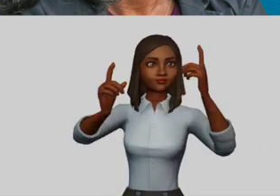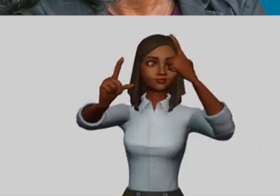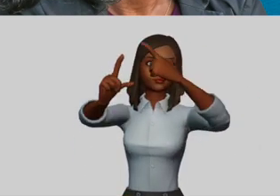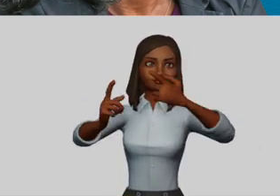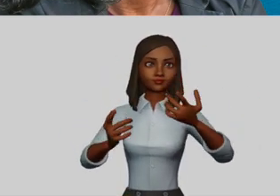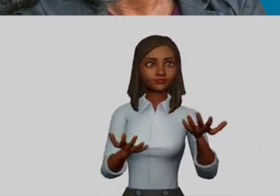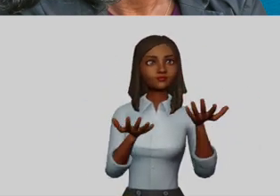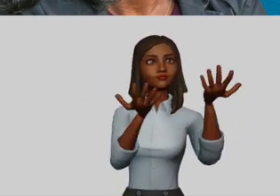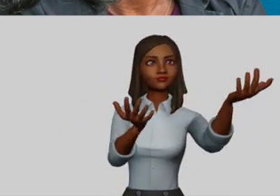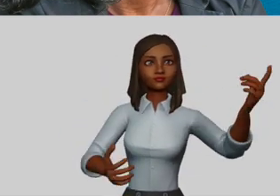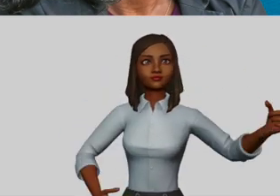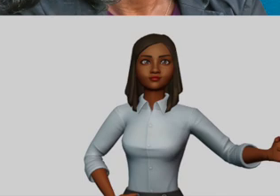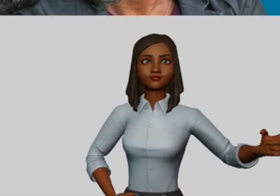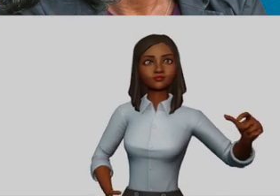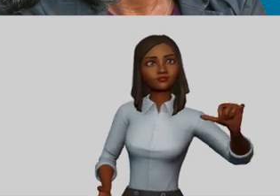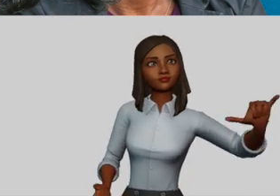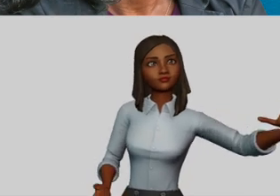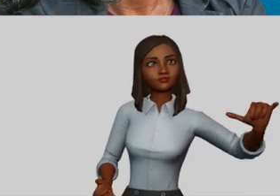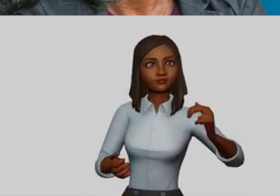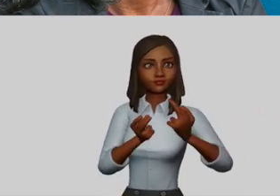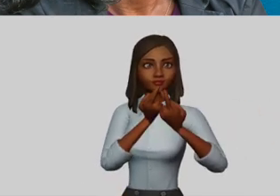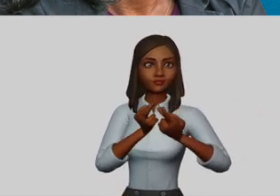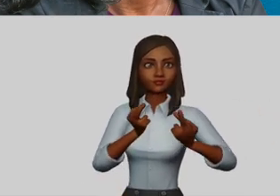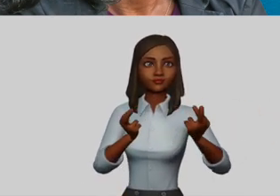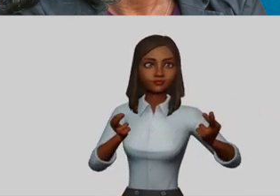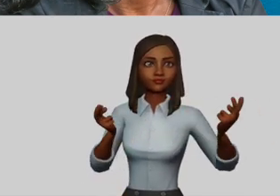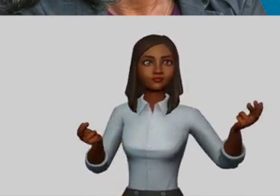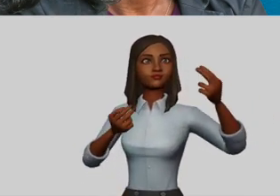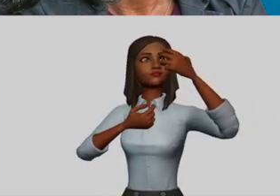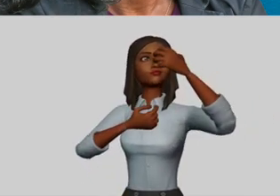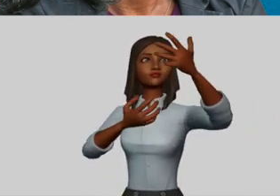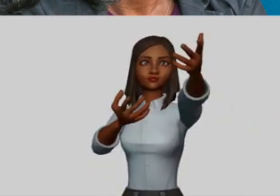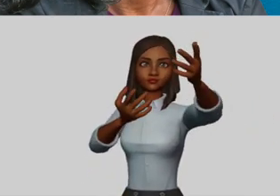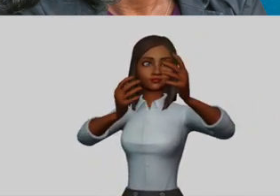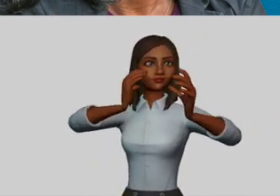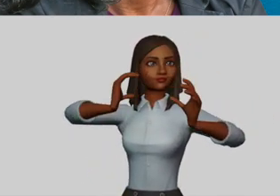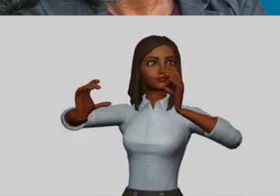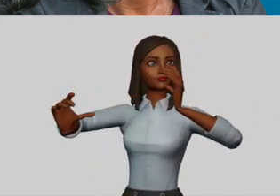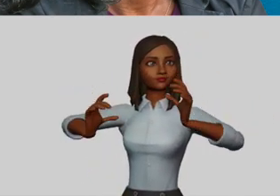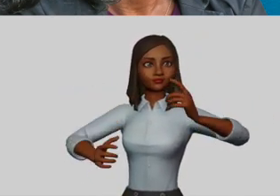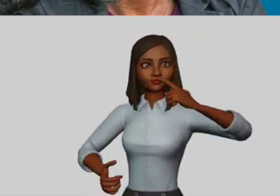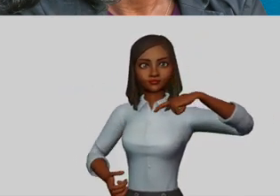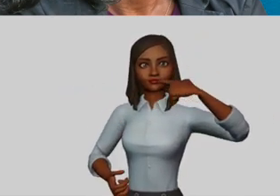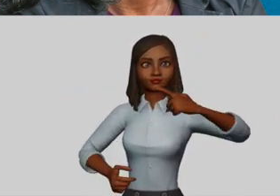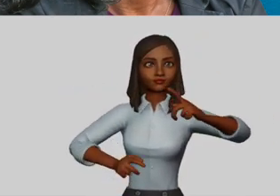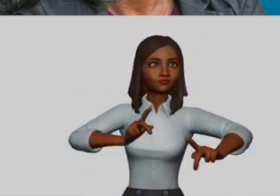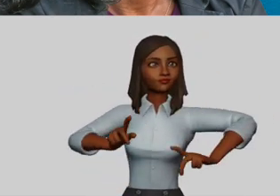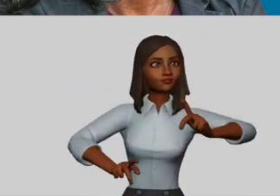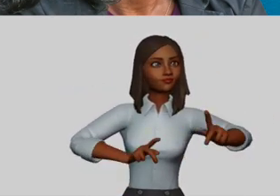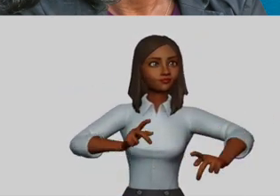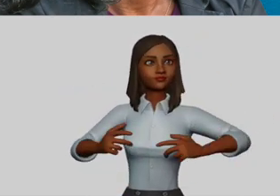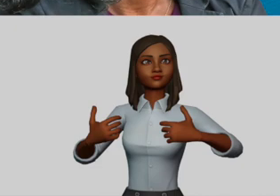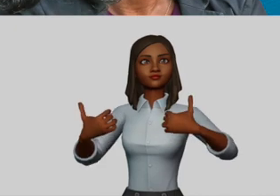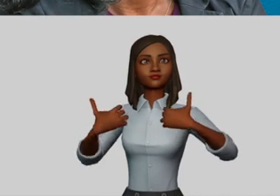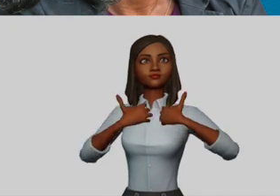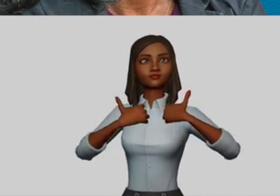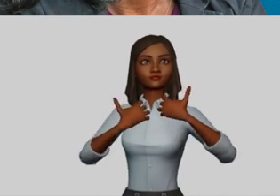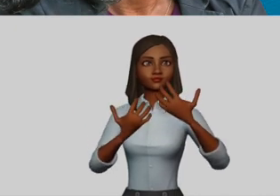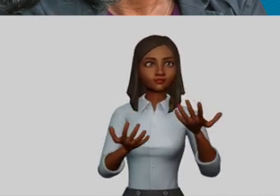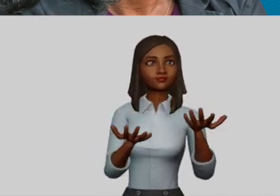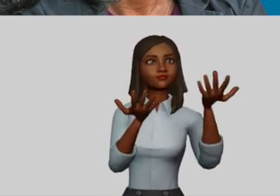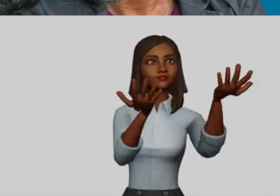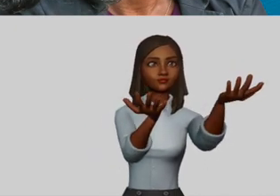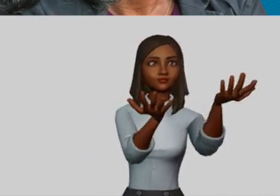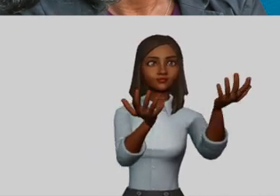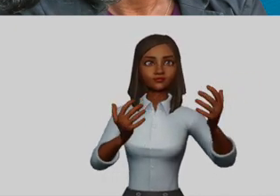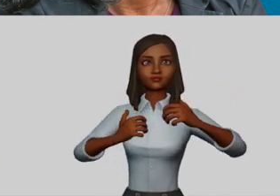ponlo en la agenda lo antes posible. Y me vino a la cabeza María Valle, que no nos conocíamos realmente. Yo dije,